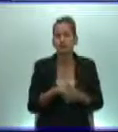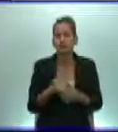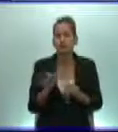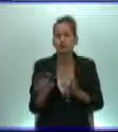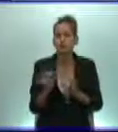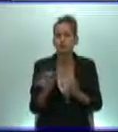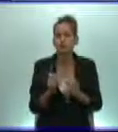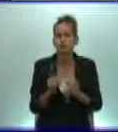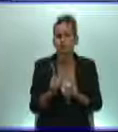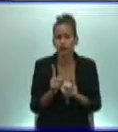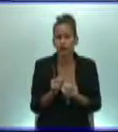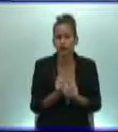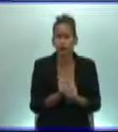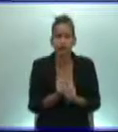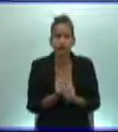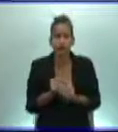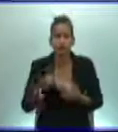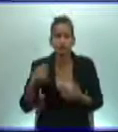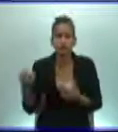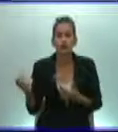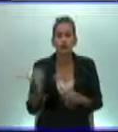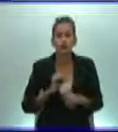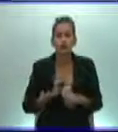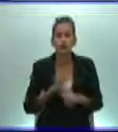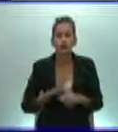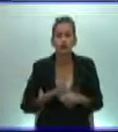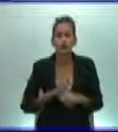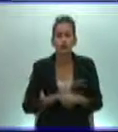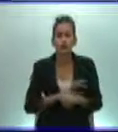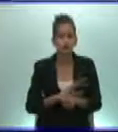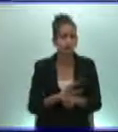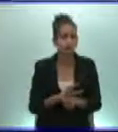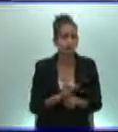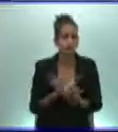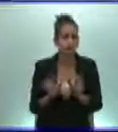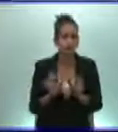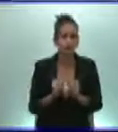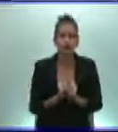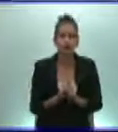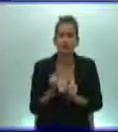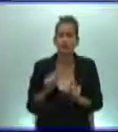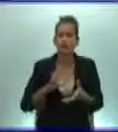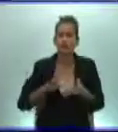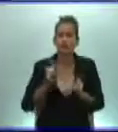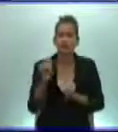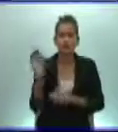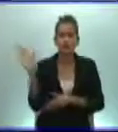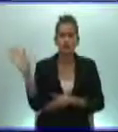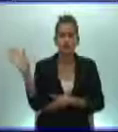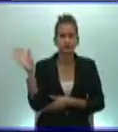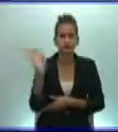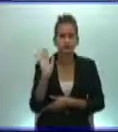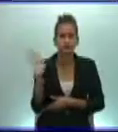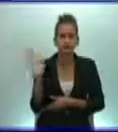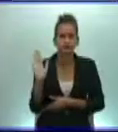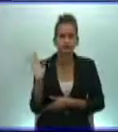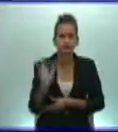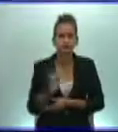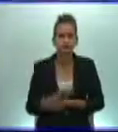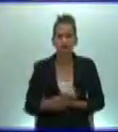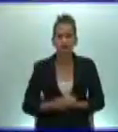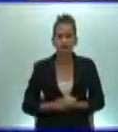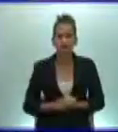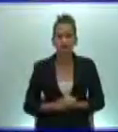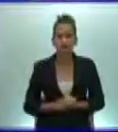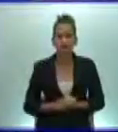no contagiarte con el COVID. De esta manera me despido de ustedes. Hasta un próximo encuentro.